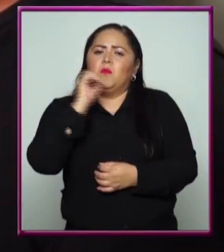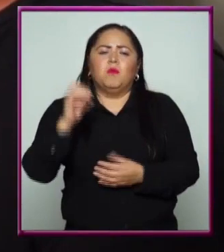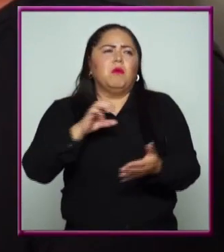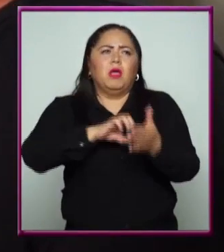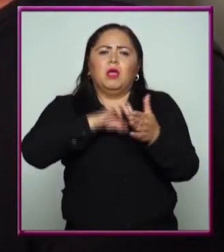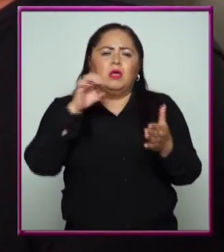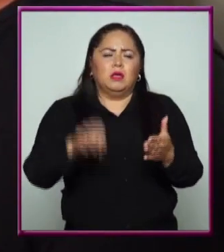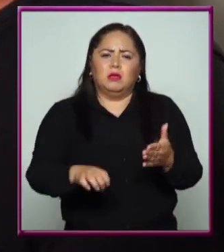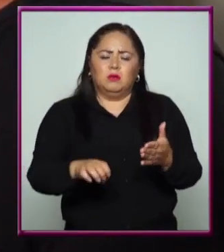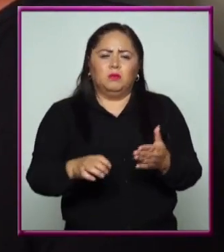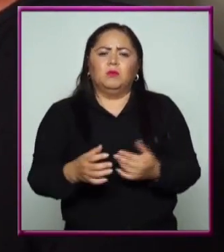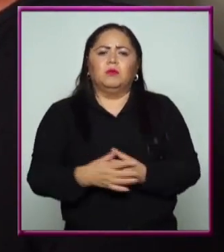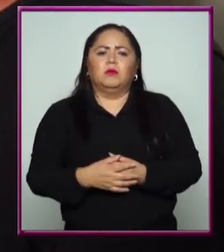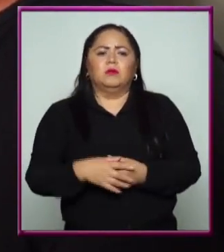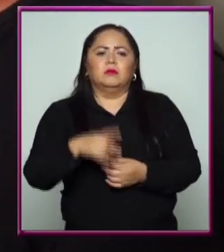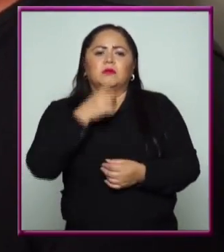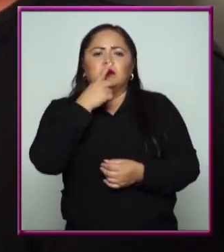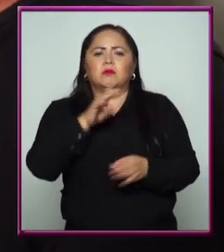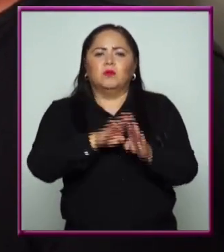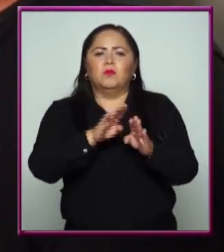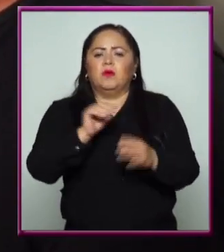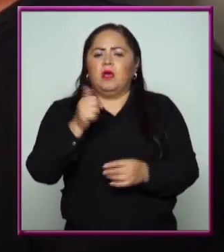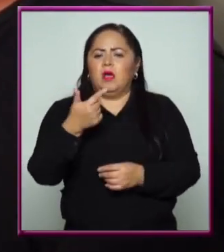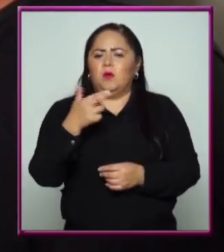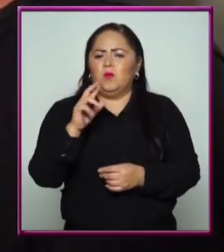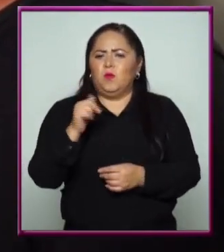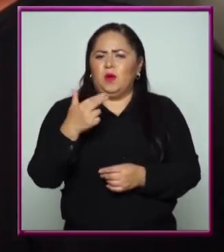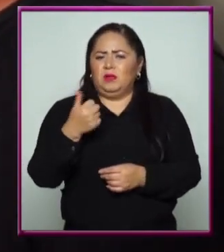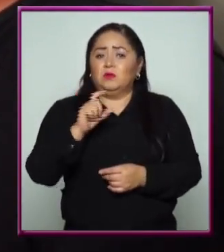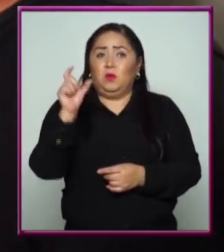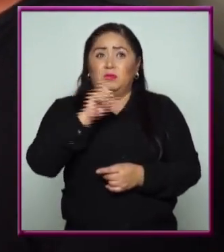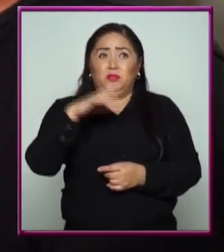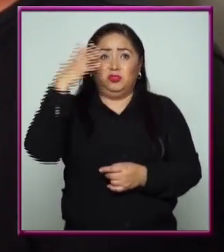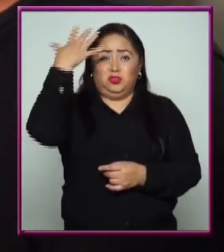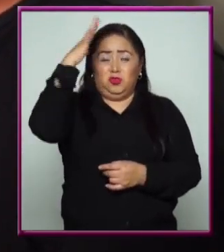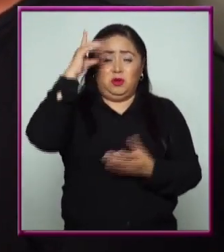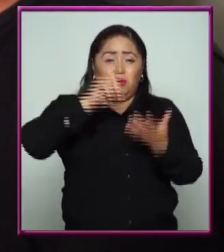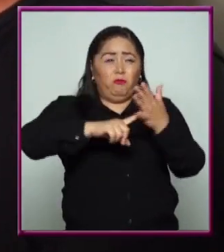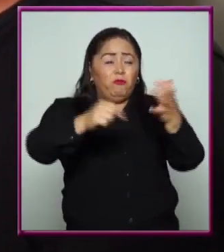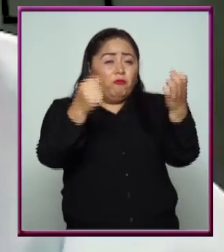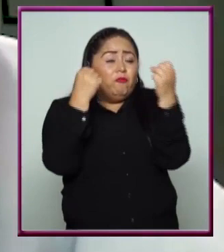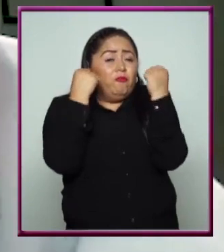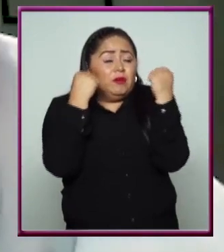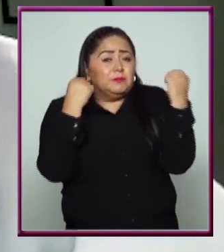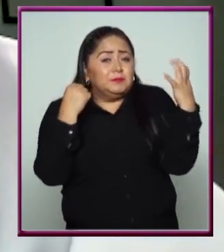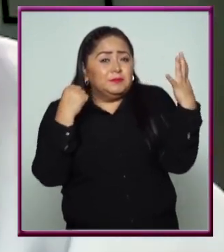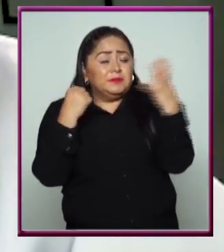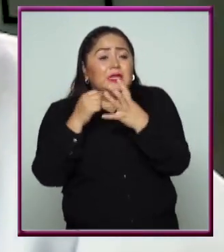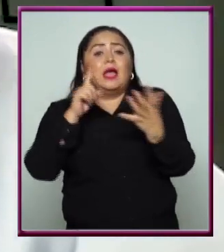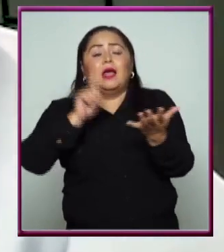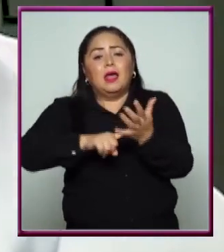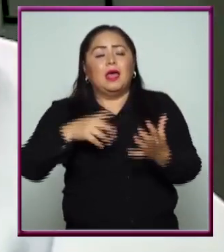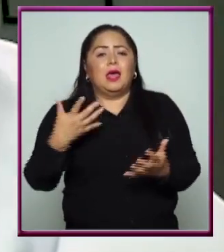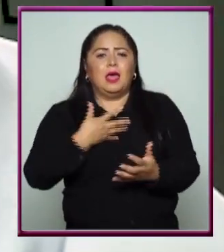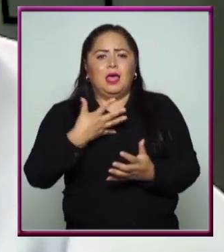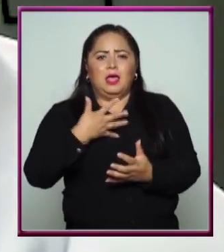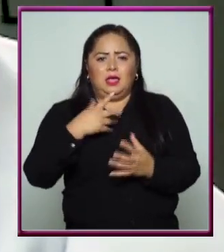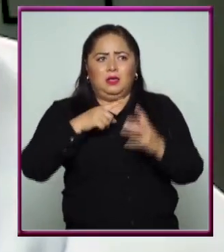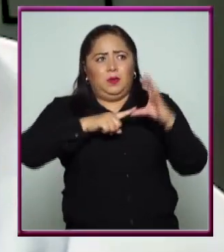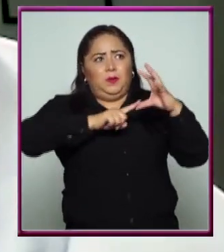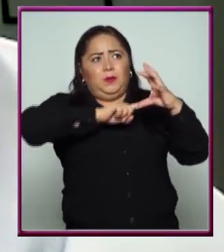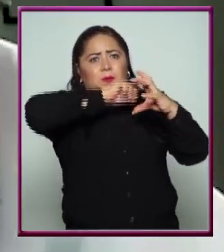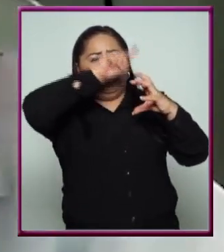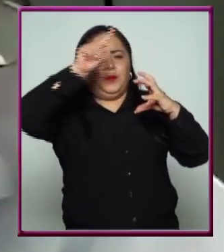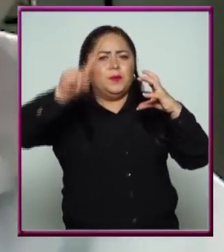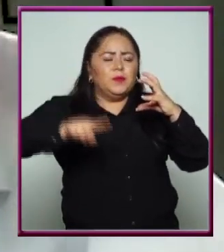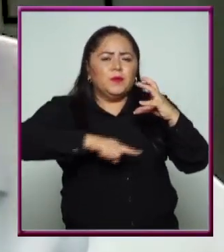por ejemplo, han oído hablar de las auroras boreales. Cuando el Sol tiene una fuerte actividad, hay auroras boreales